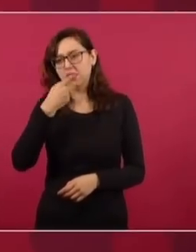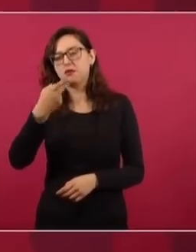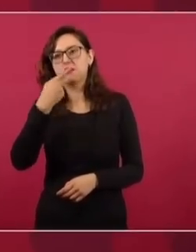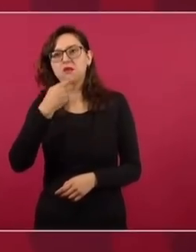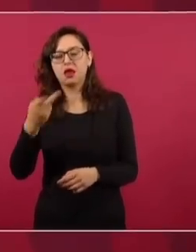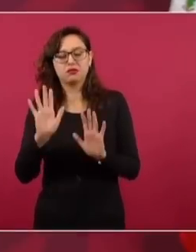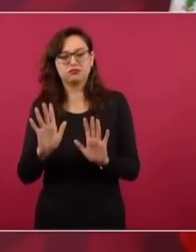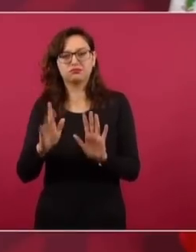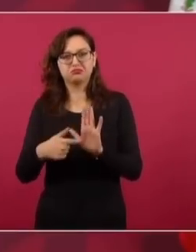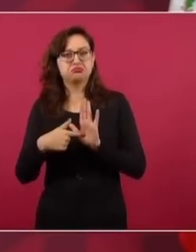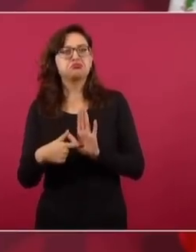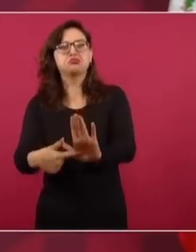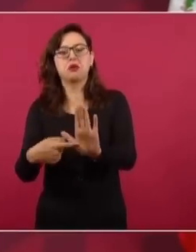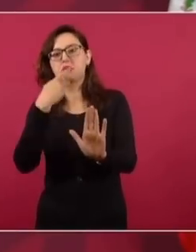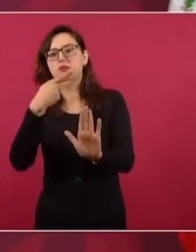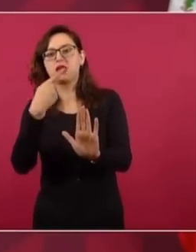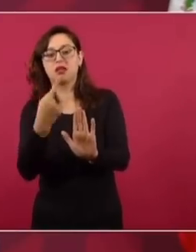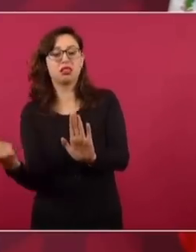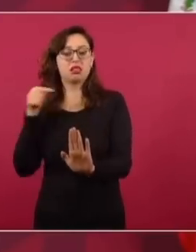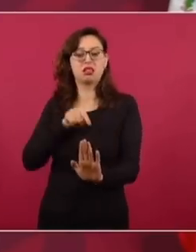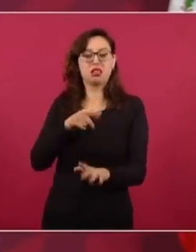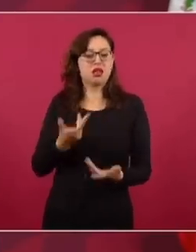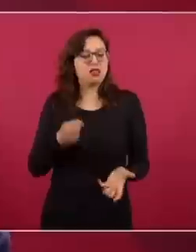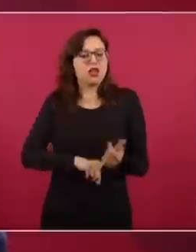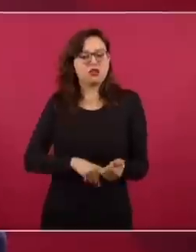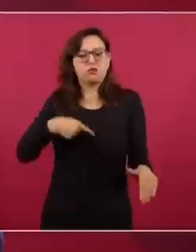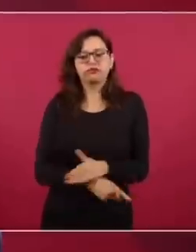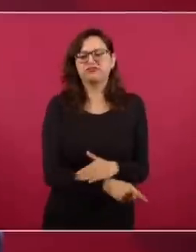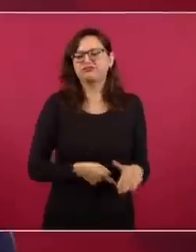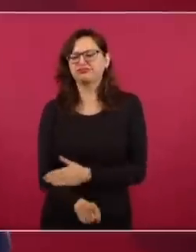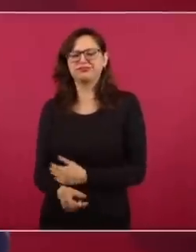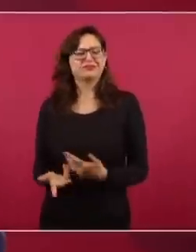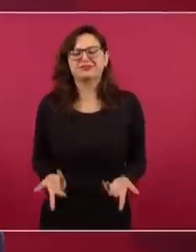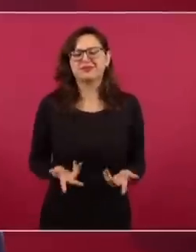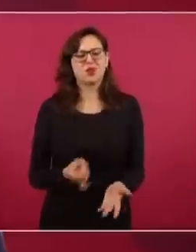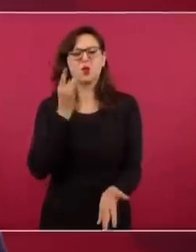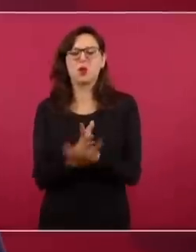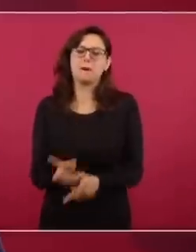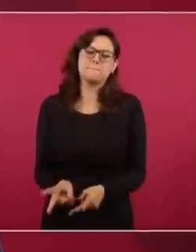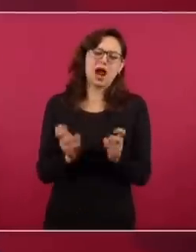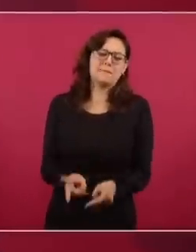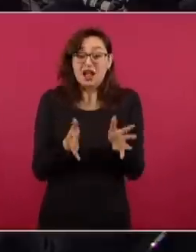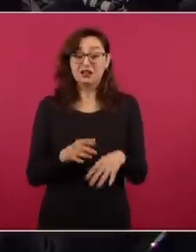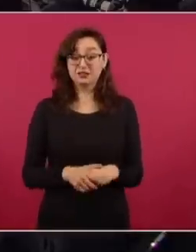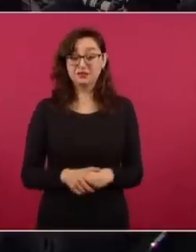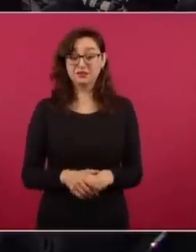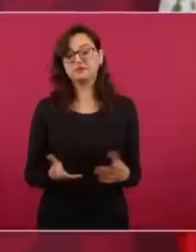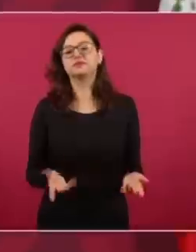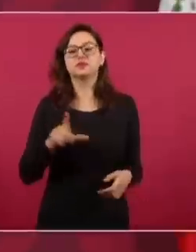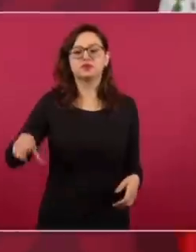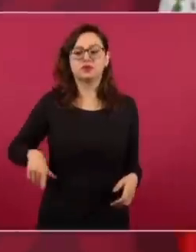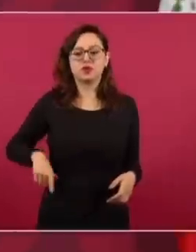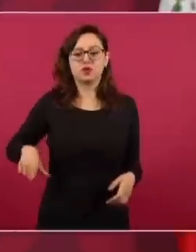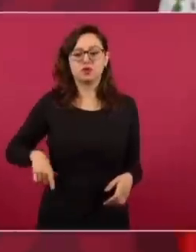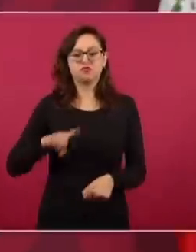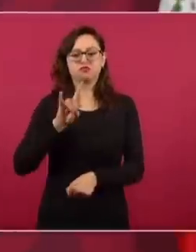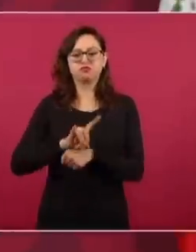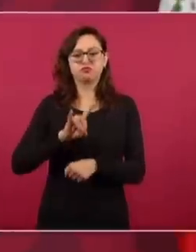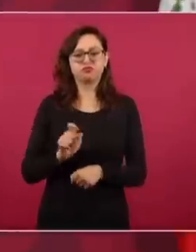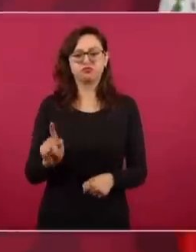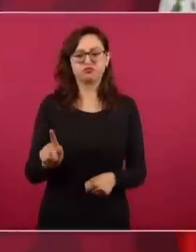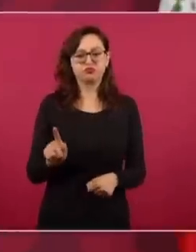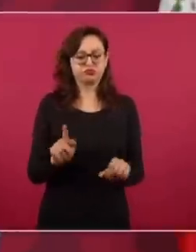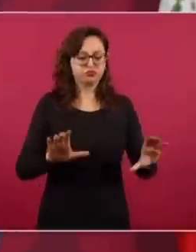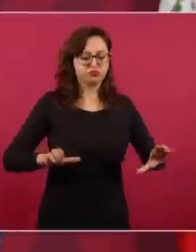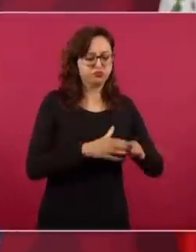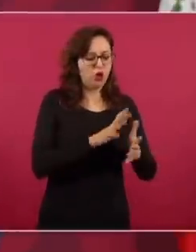gobierno, repito, estaba dedicado a facilitar el saqueo de una minoría. Un gobierno faccioso, no un gobierno